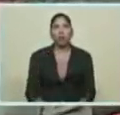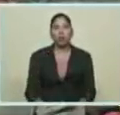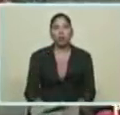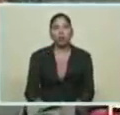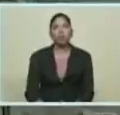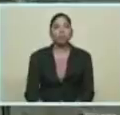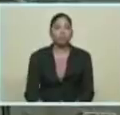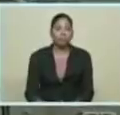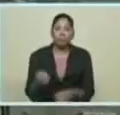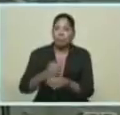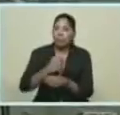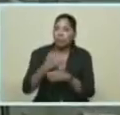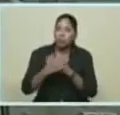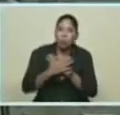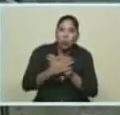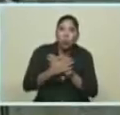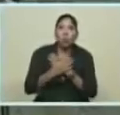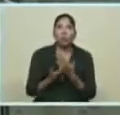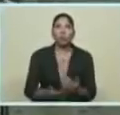dedicación amorosa,